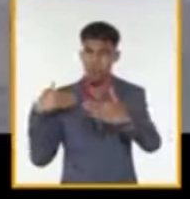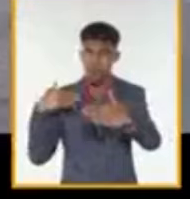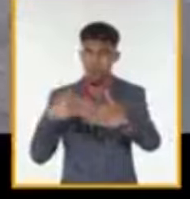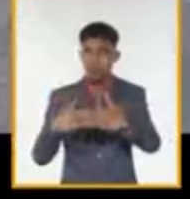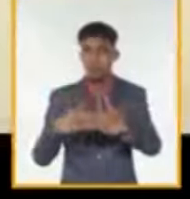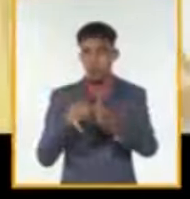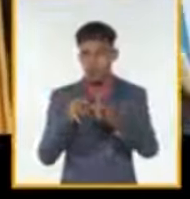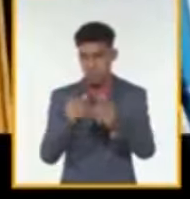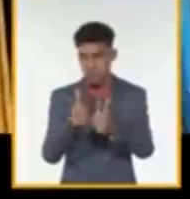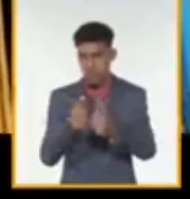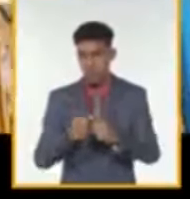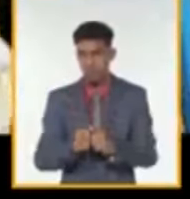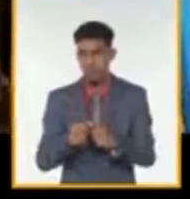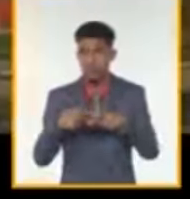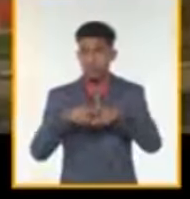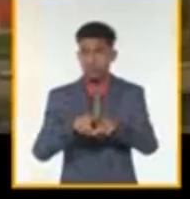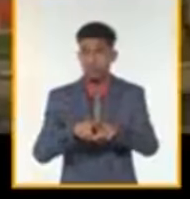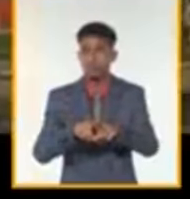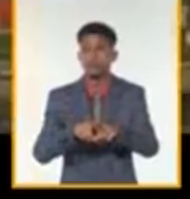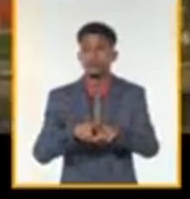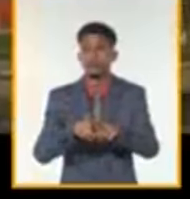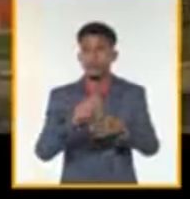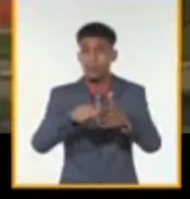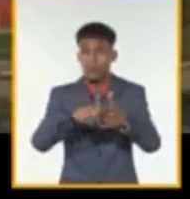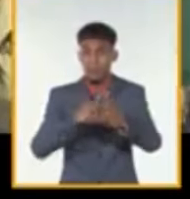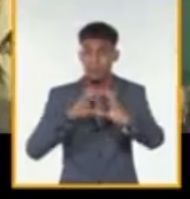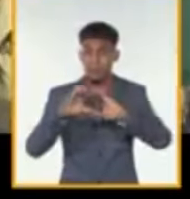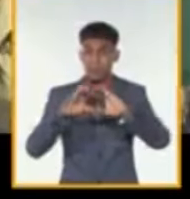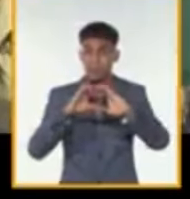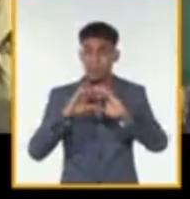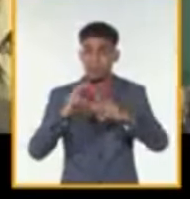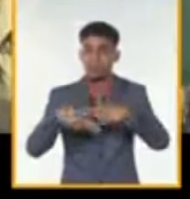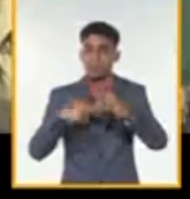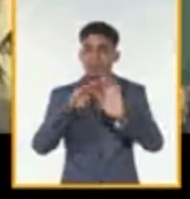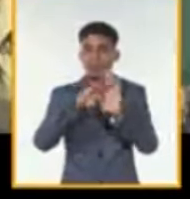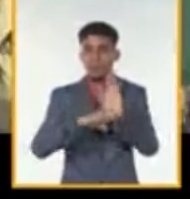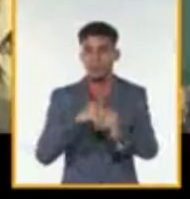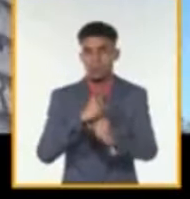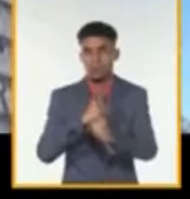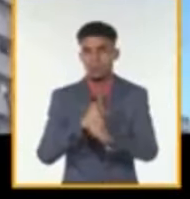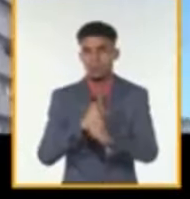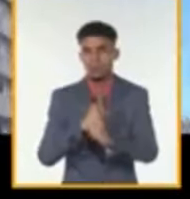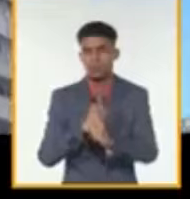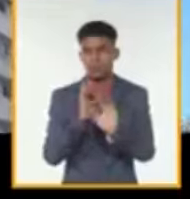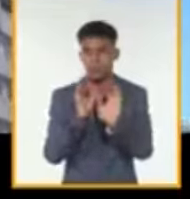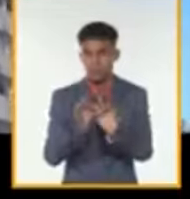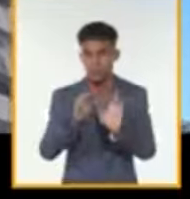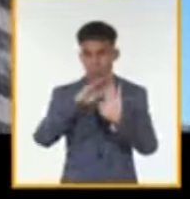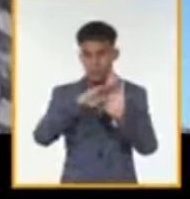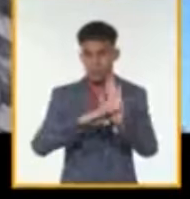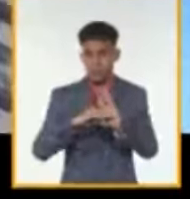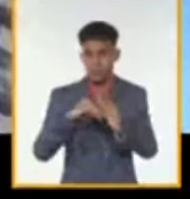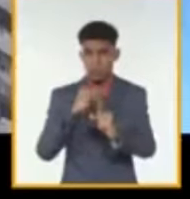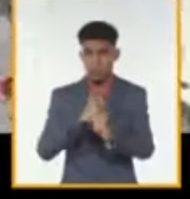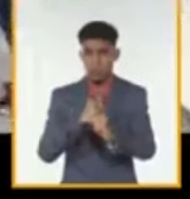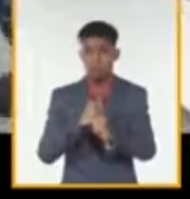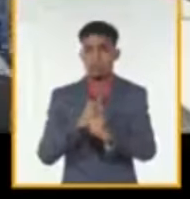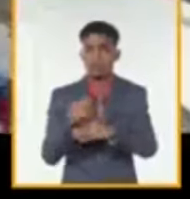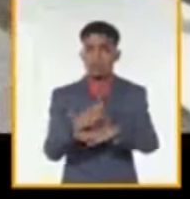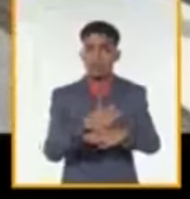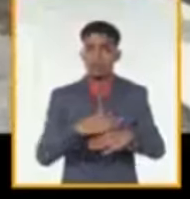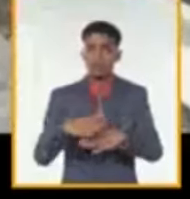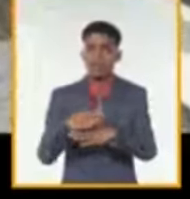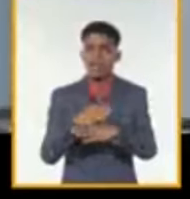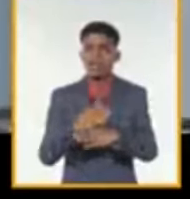la estrategia de comunicación se ha venido se desarrolló un programa de trabajo un programa de trabajo en las obras eh a